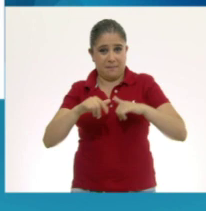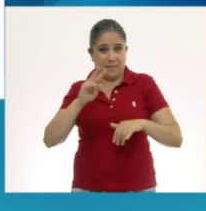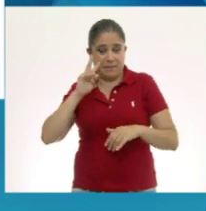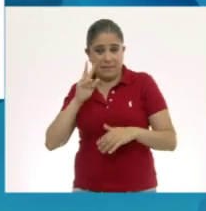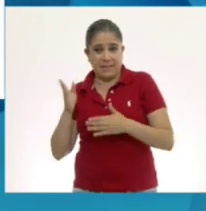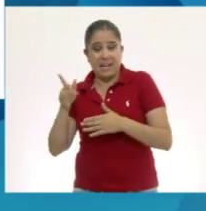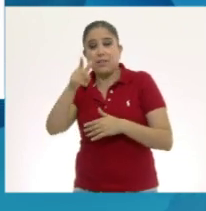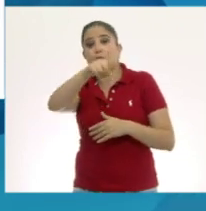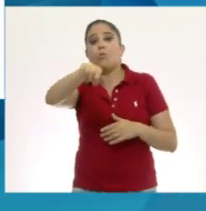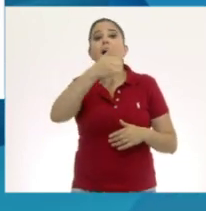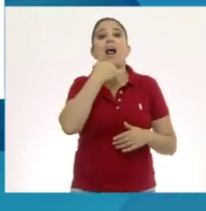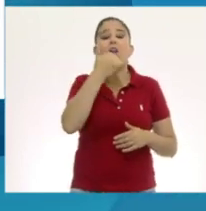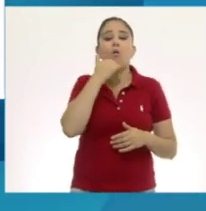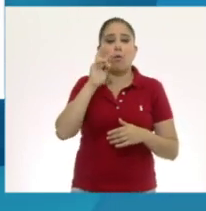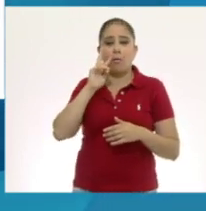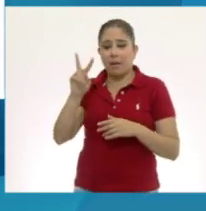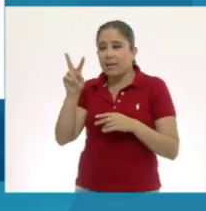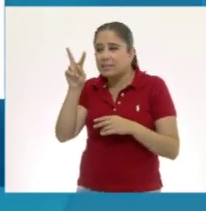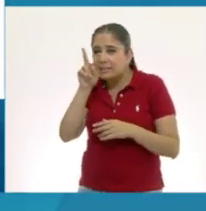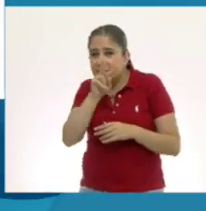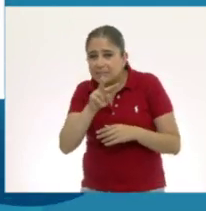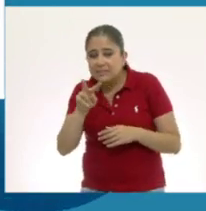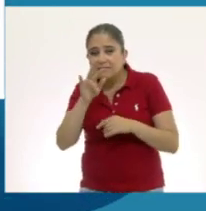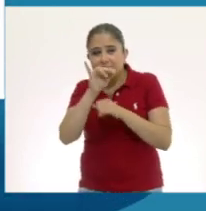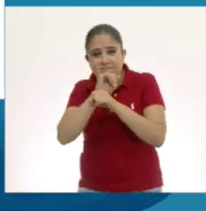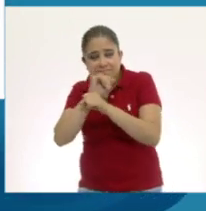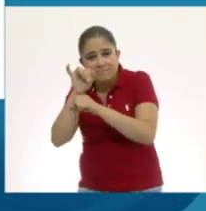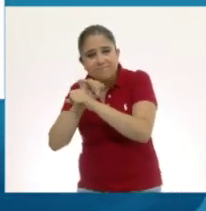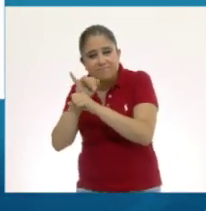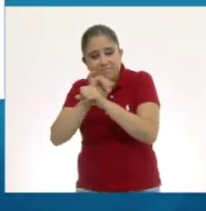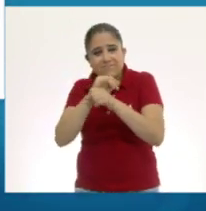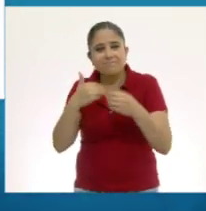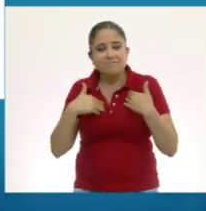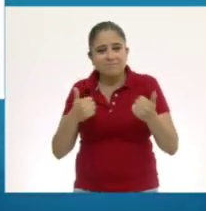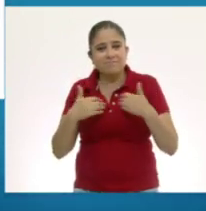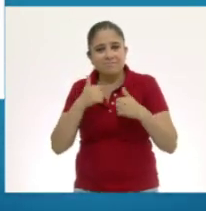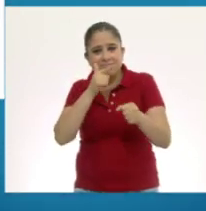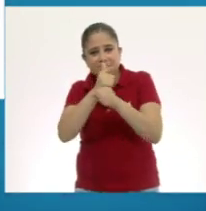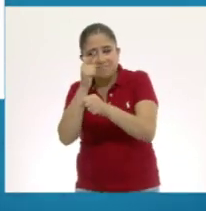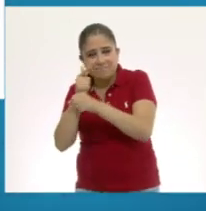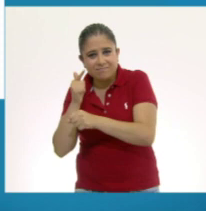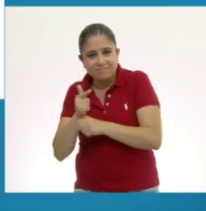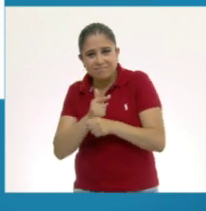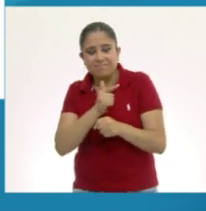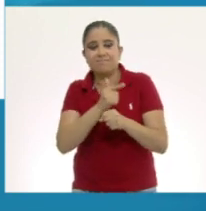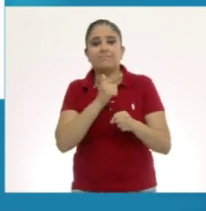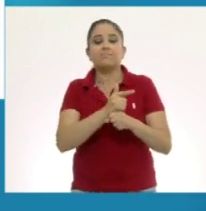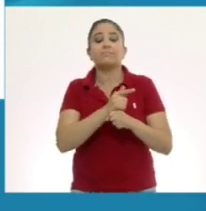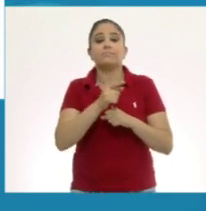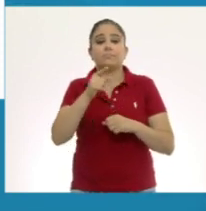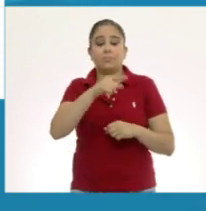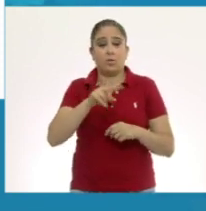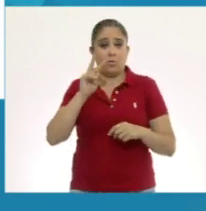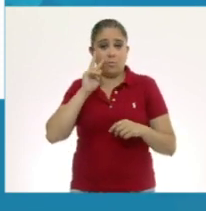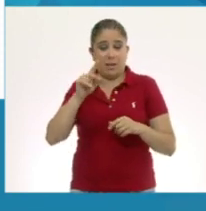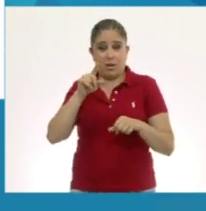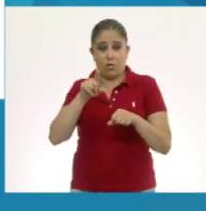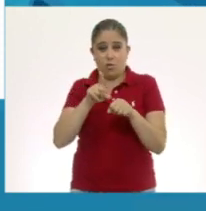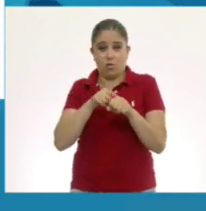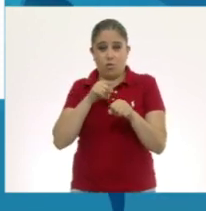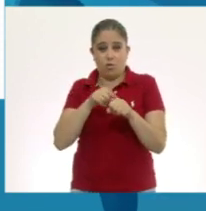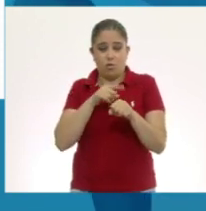nuestros alumnos en casa que lo analicen con calma en cuanto tengan la oportunidad. Lo que viene en